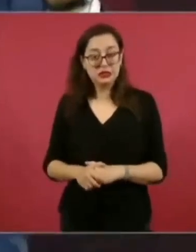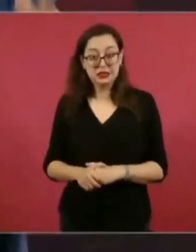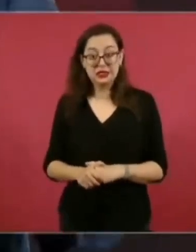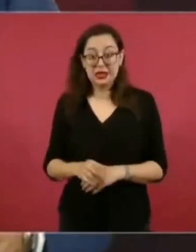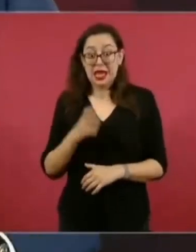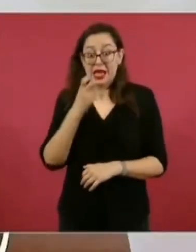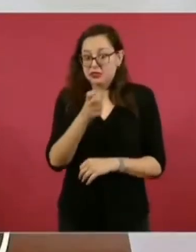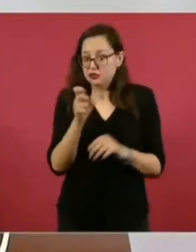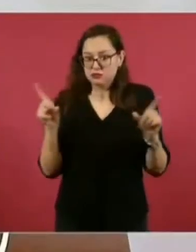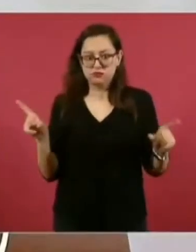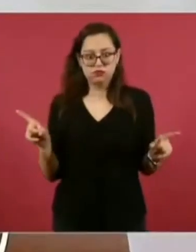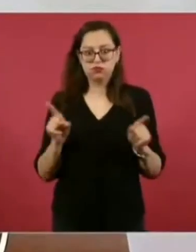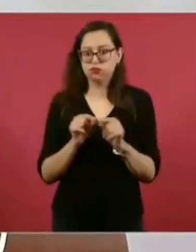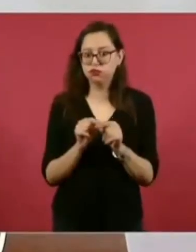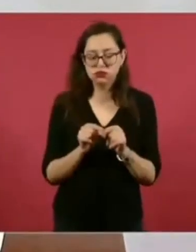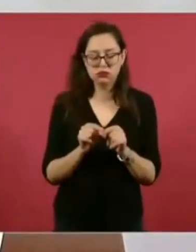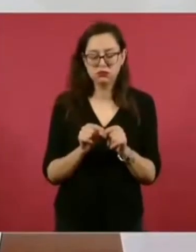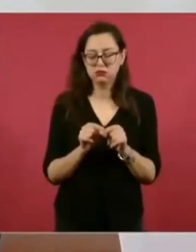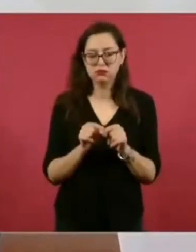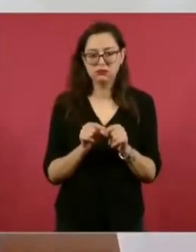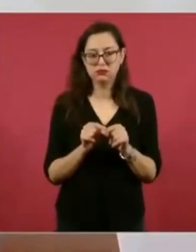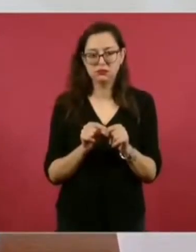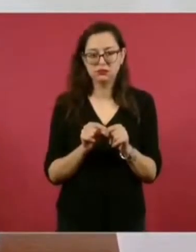para ese propósito, ¿no?